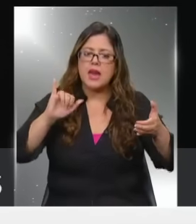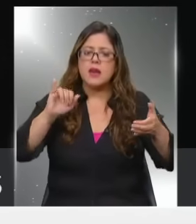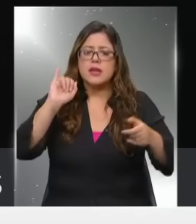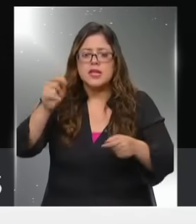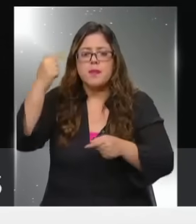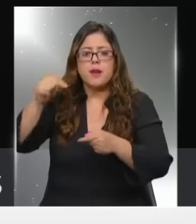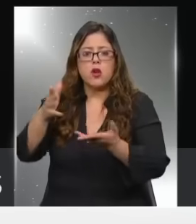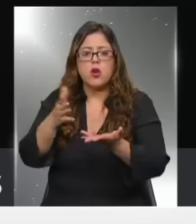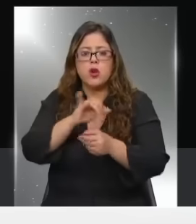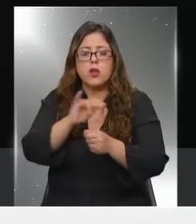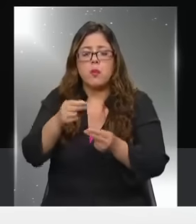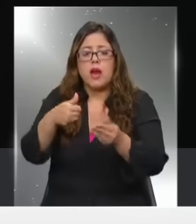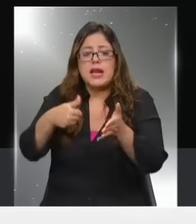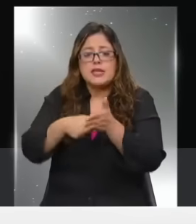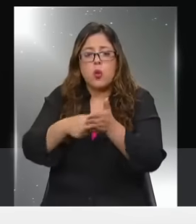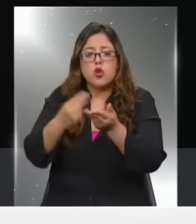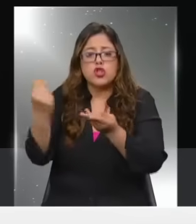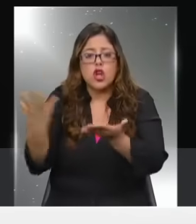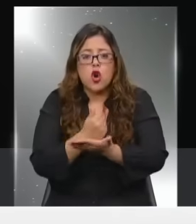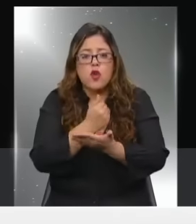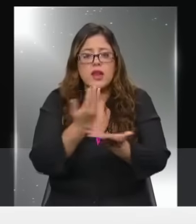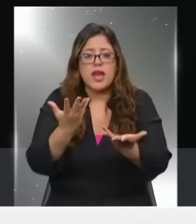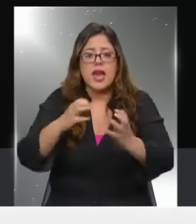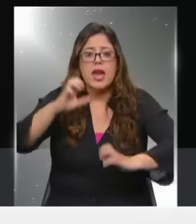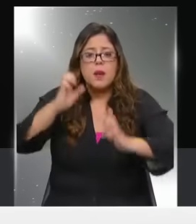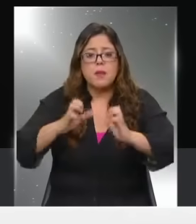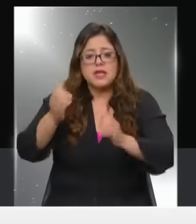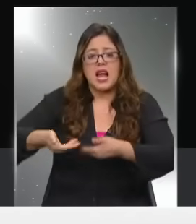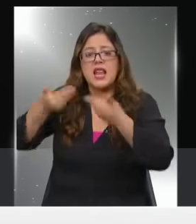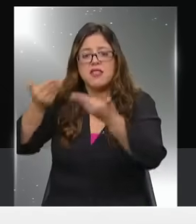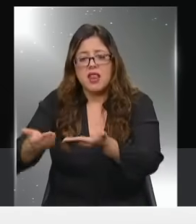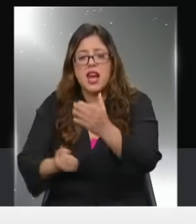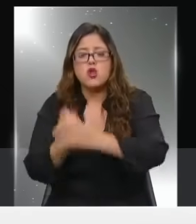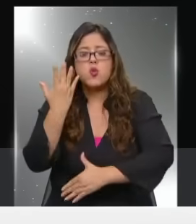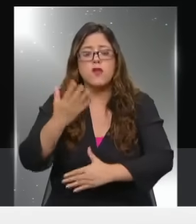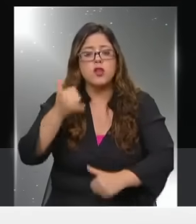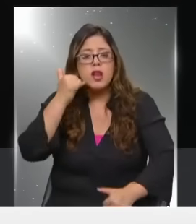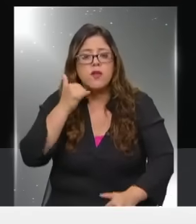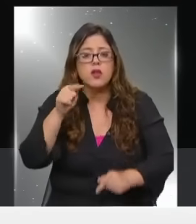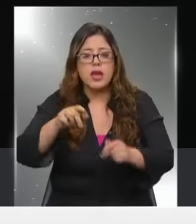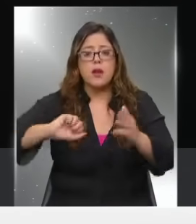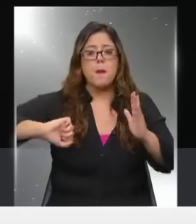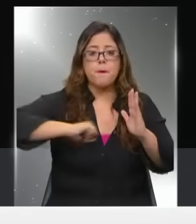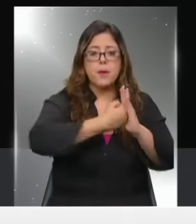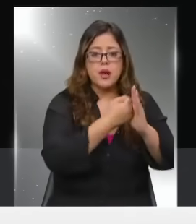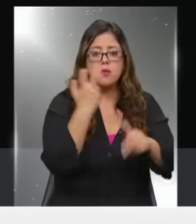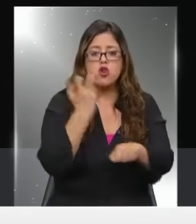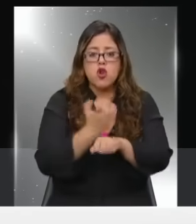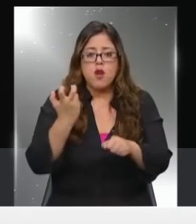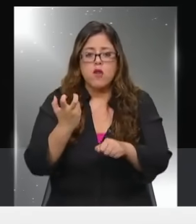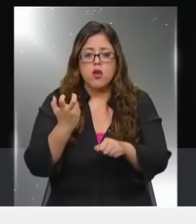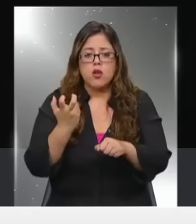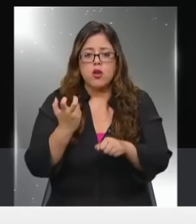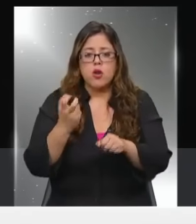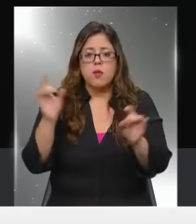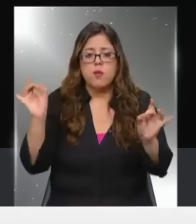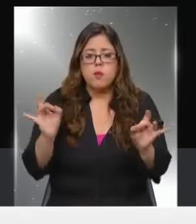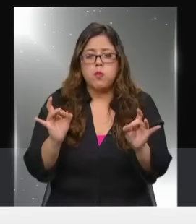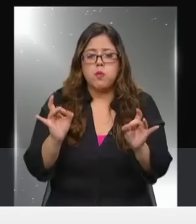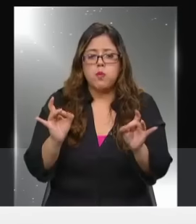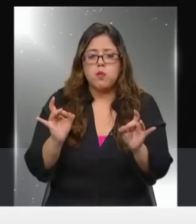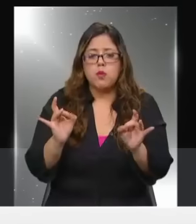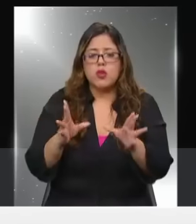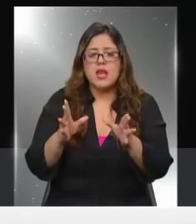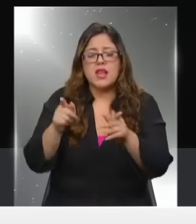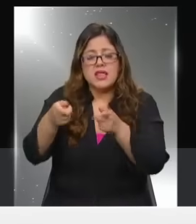cobra después de 6 meses, la compañía te da un teléfono nuevo y el teléfono se bloquea por robo. No es necesariamente un teléfono. ¿Podrían estar